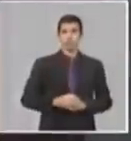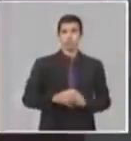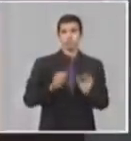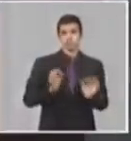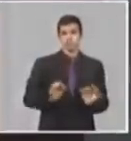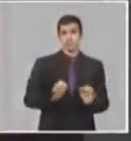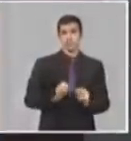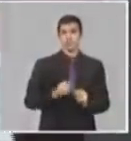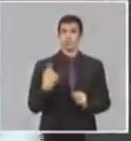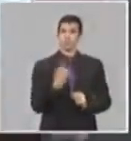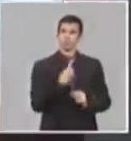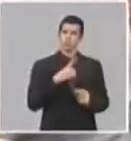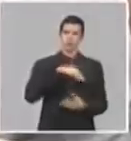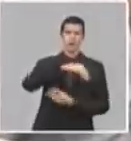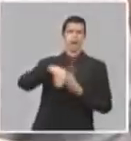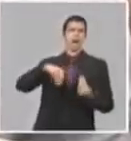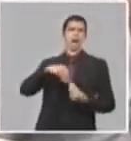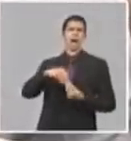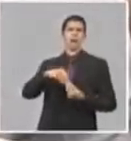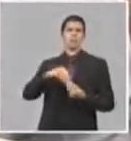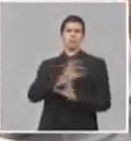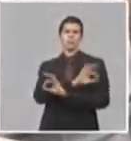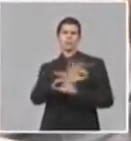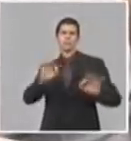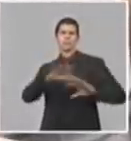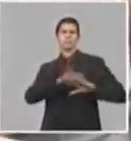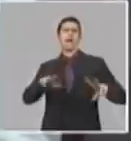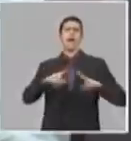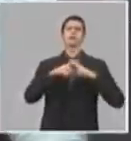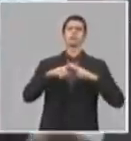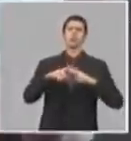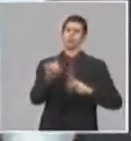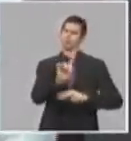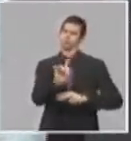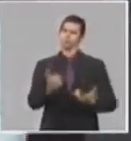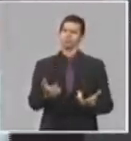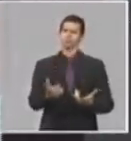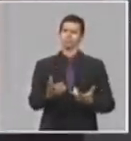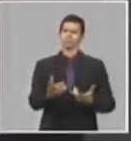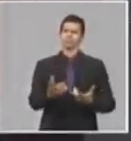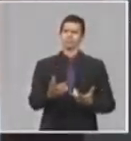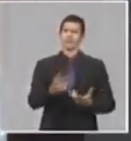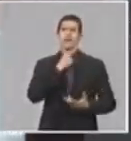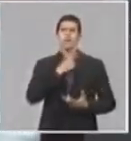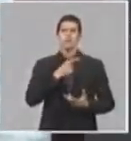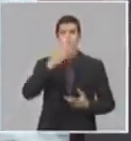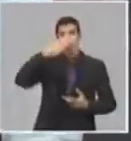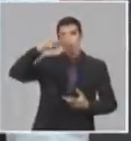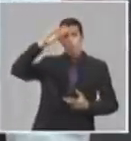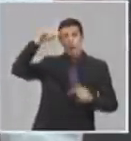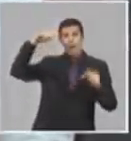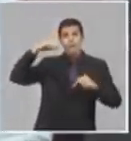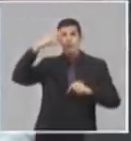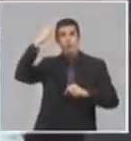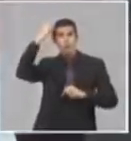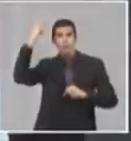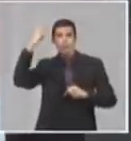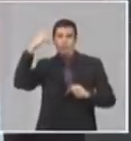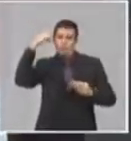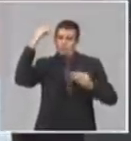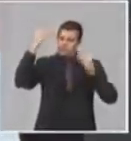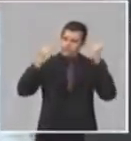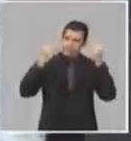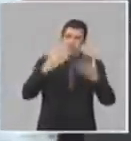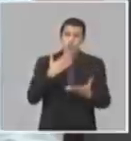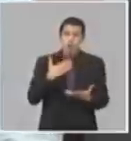como la han querido mostrar. Y la medida con la que hay que atacar al gobierno cubano, que no tiene sensibilidad por su gente, que no